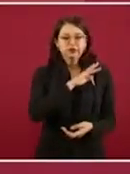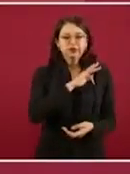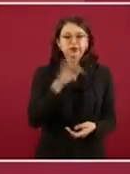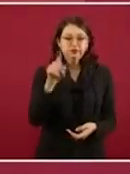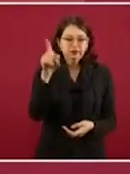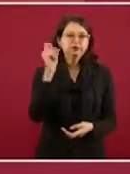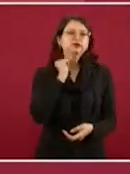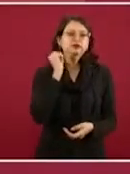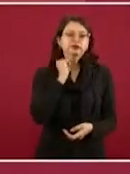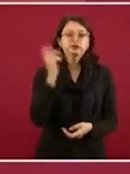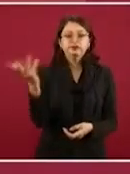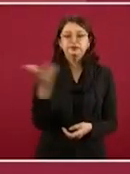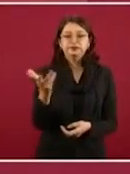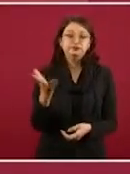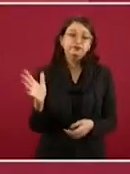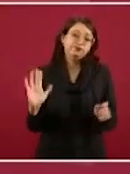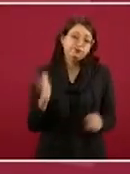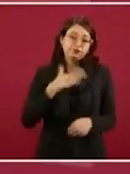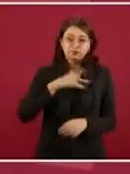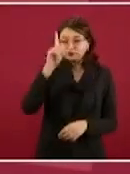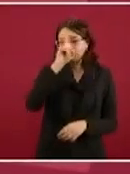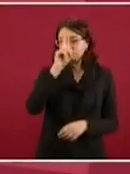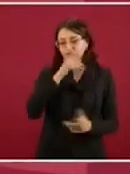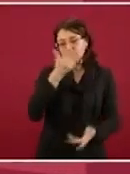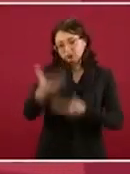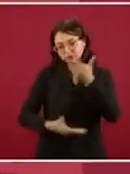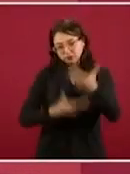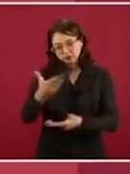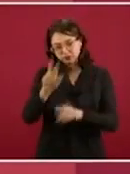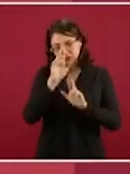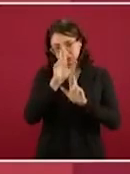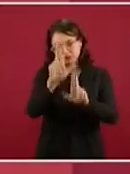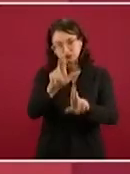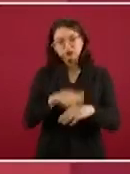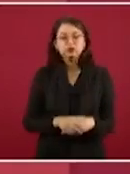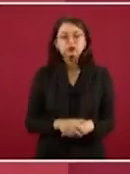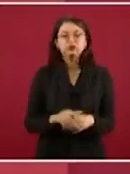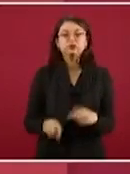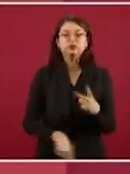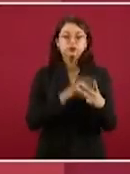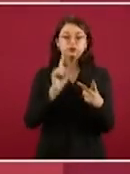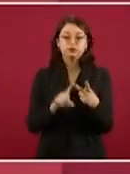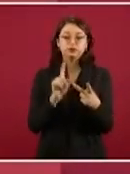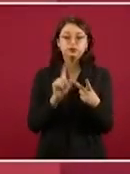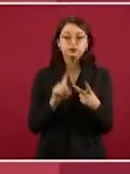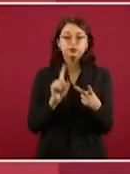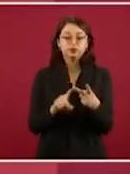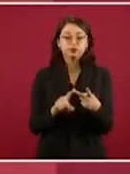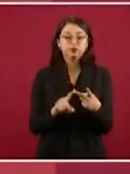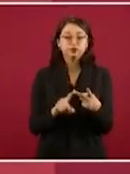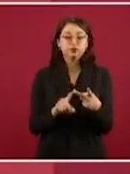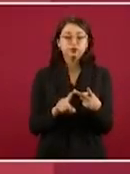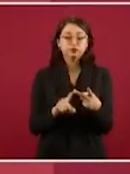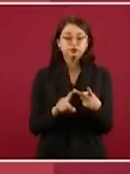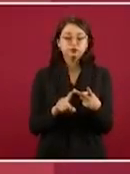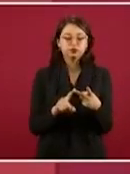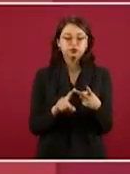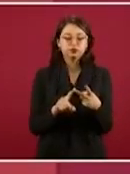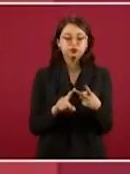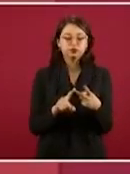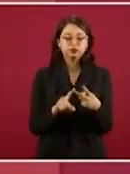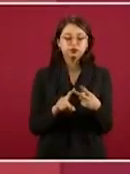el Senado. Es una opinión respetuosa. Y después de eso,